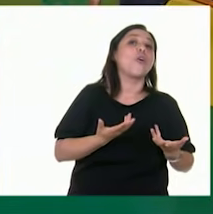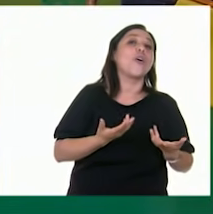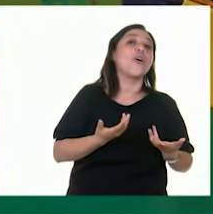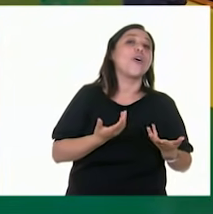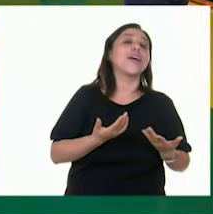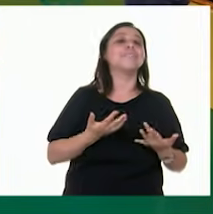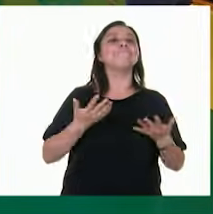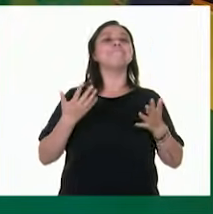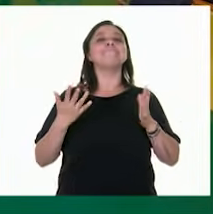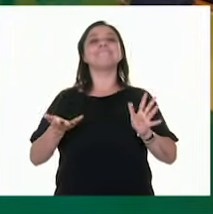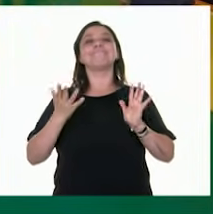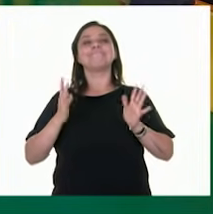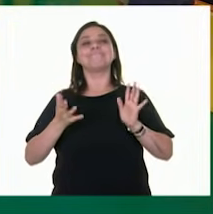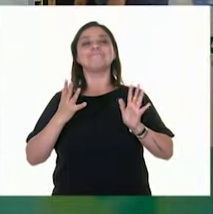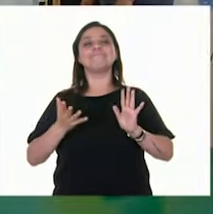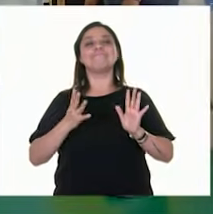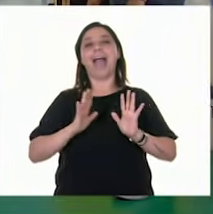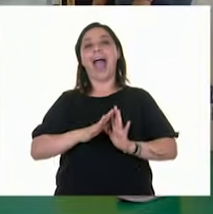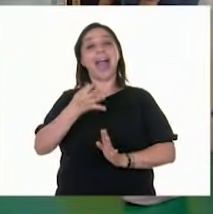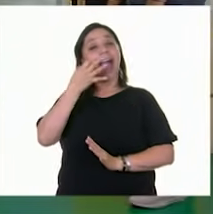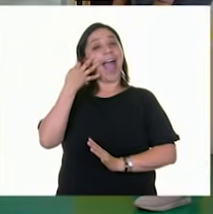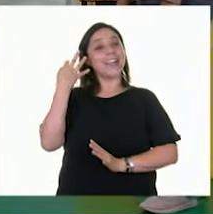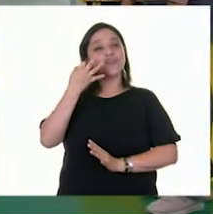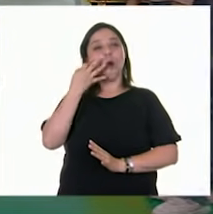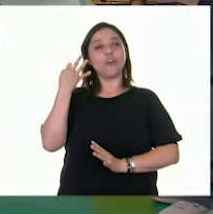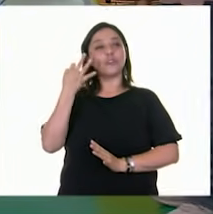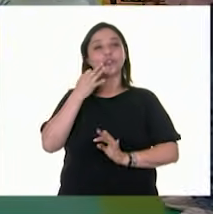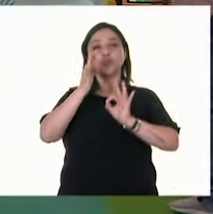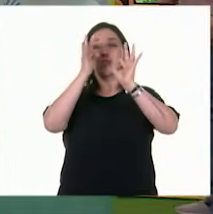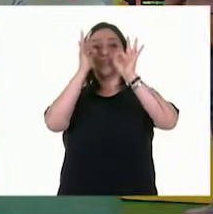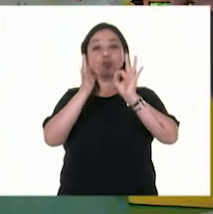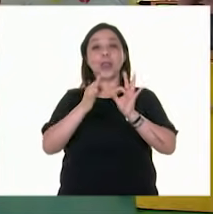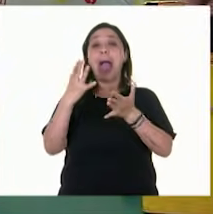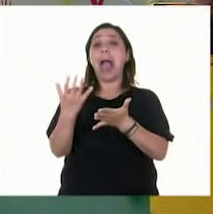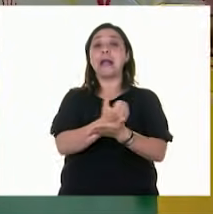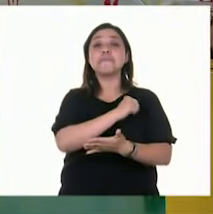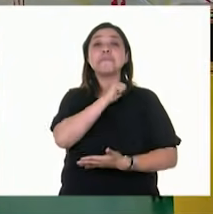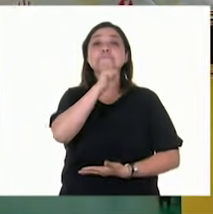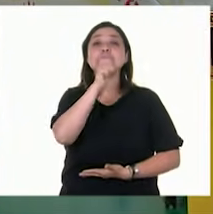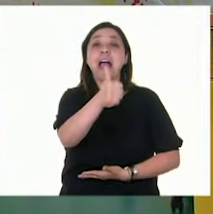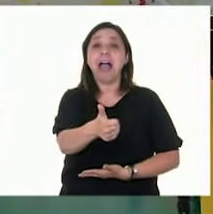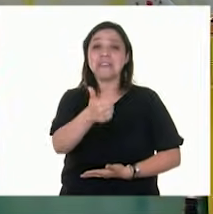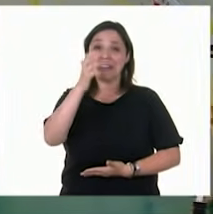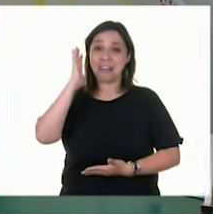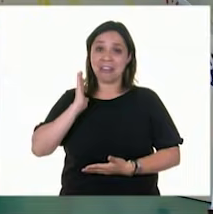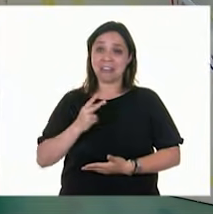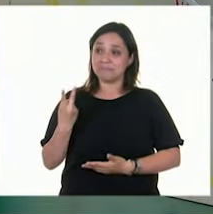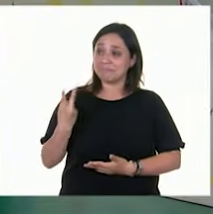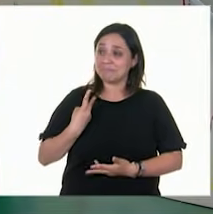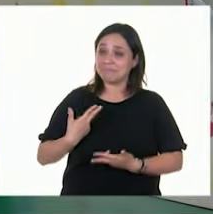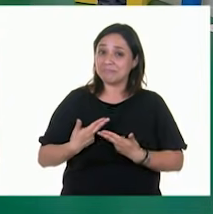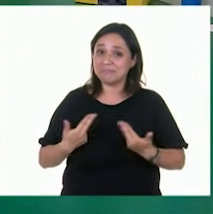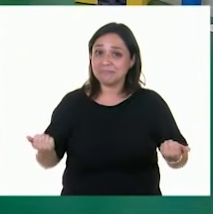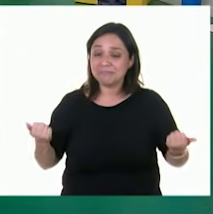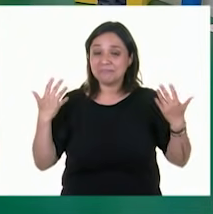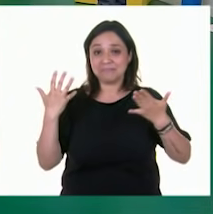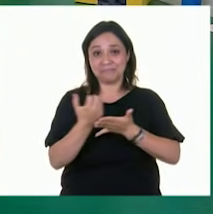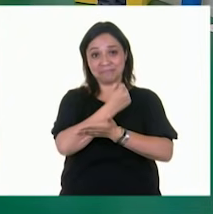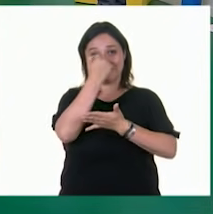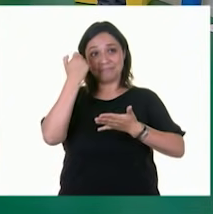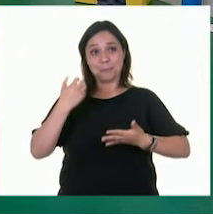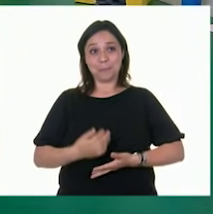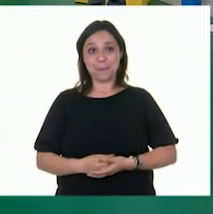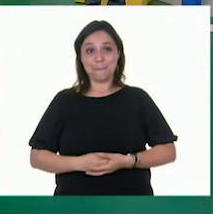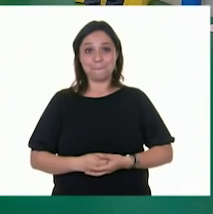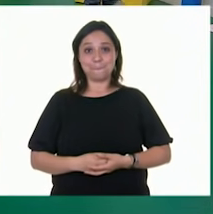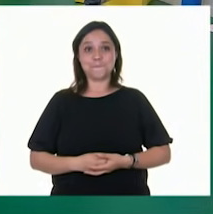Y esto fue un gato perfecto. Porque nadie ganó. Nadie ganó. Y volvemos al mismo